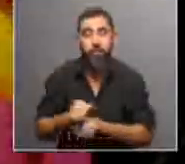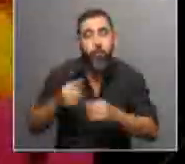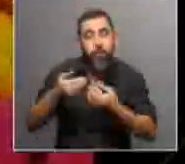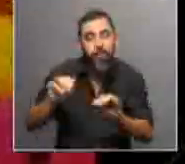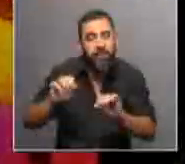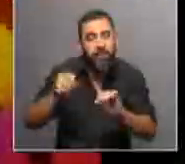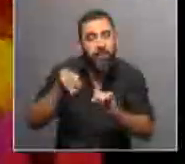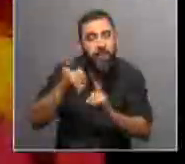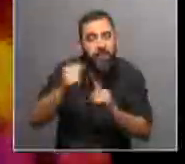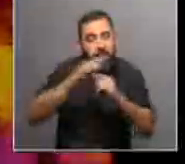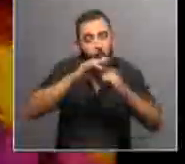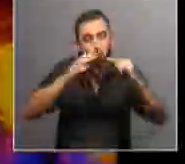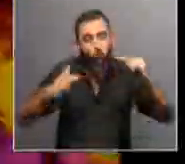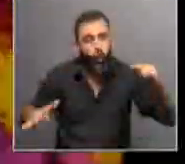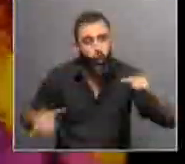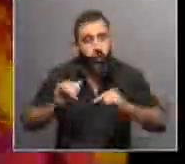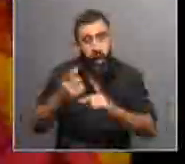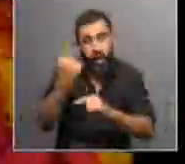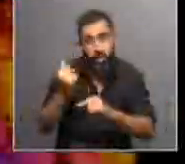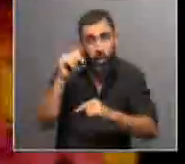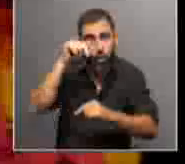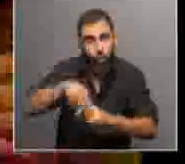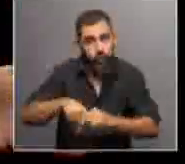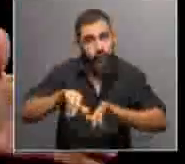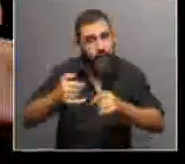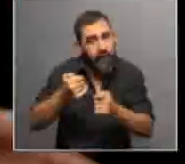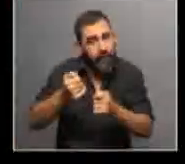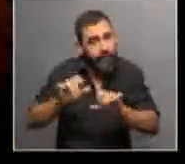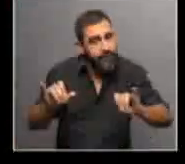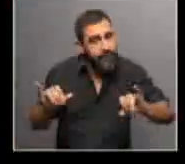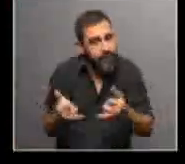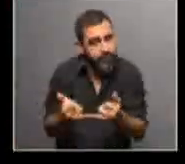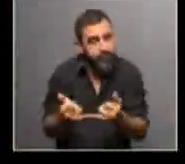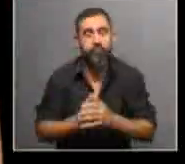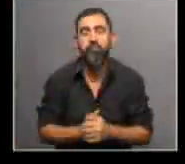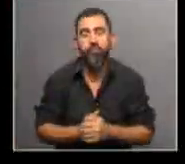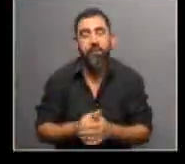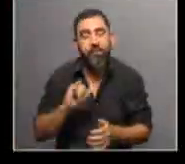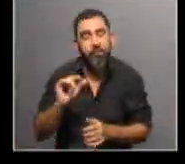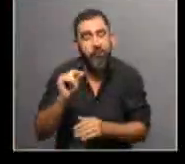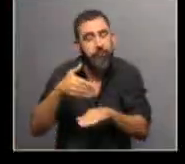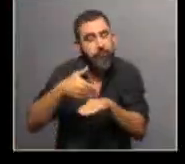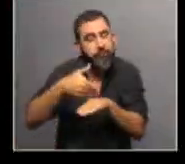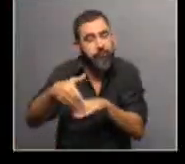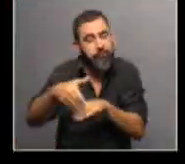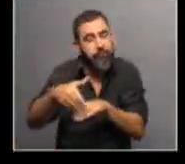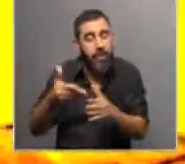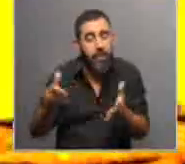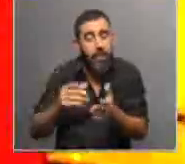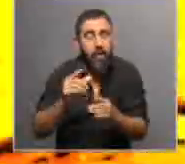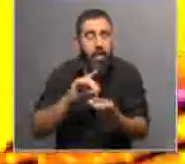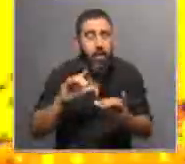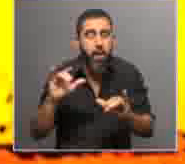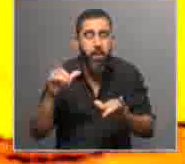otoño, ¿no? Ayer y hoy fue como que nos dicen, bueno, se viene el otoño, se viene, se viene. Sí, dentro de poquito se pinta de